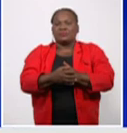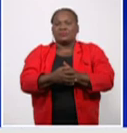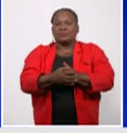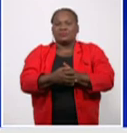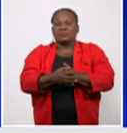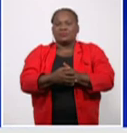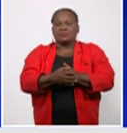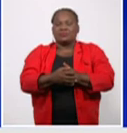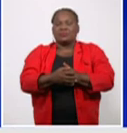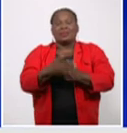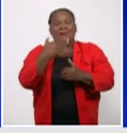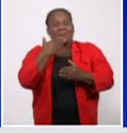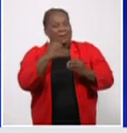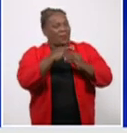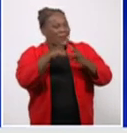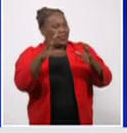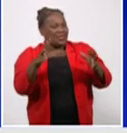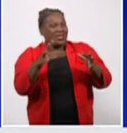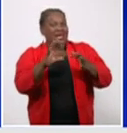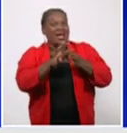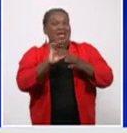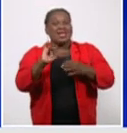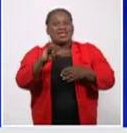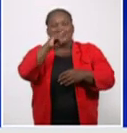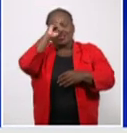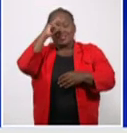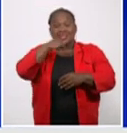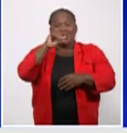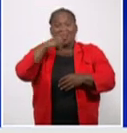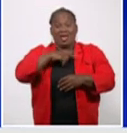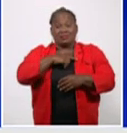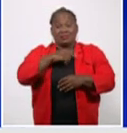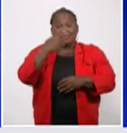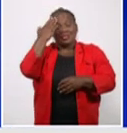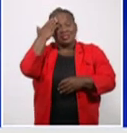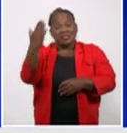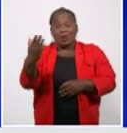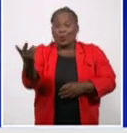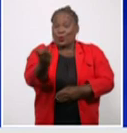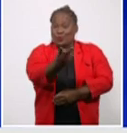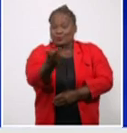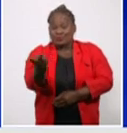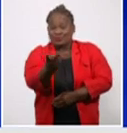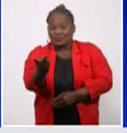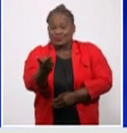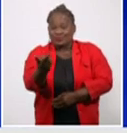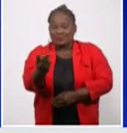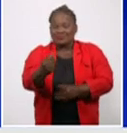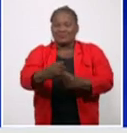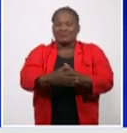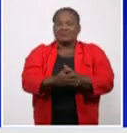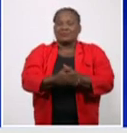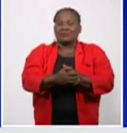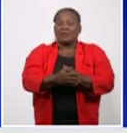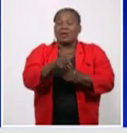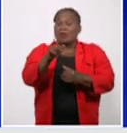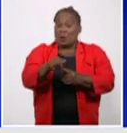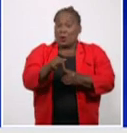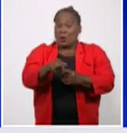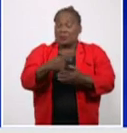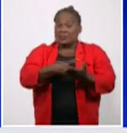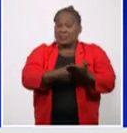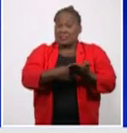Muy buenos días, Gisela, doctor. Un saludo de respeto y admiración desde la provincia más occidental. Comparecemos nuevamente esta semana